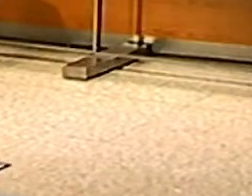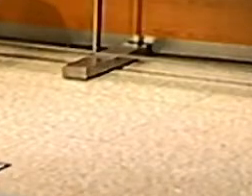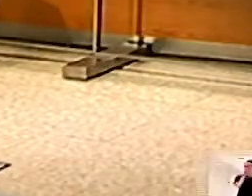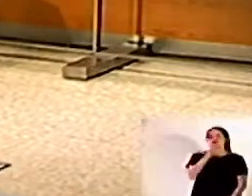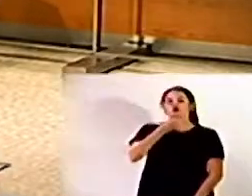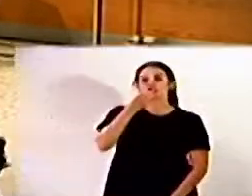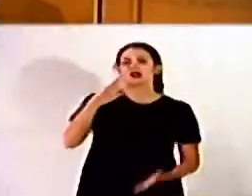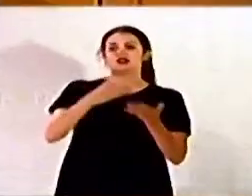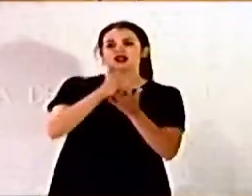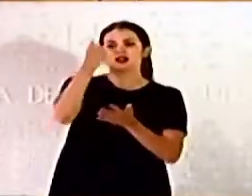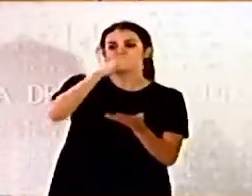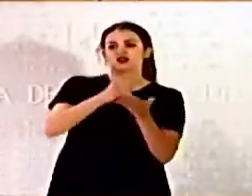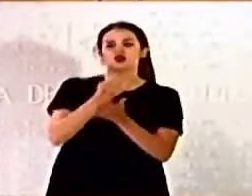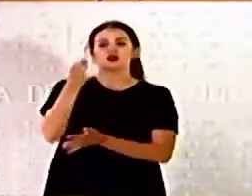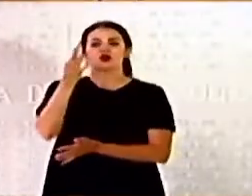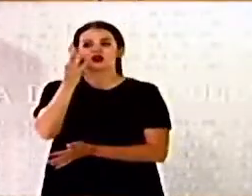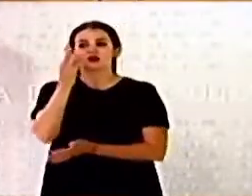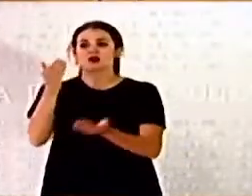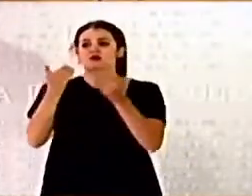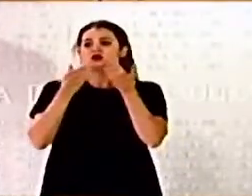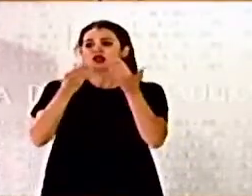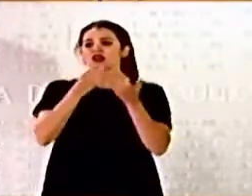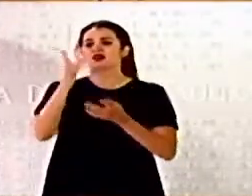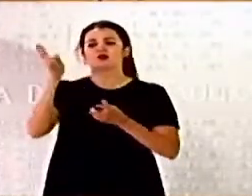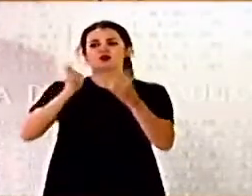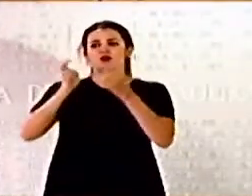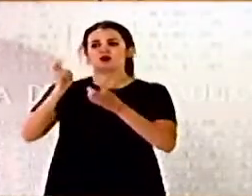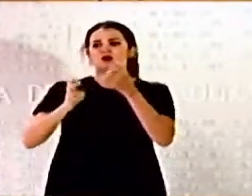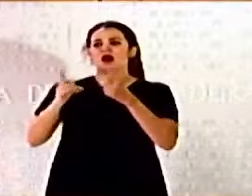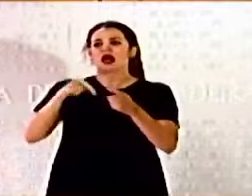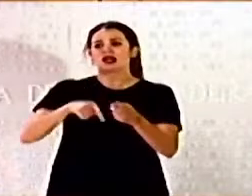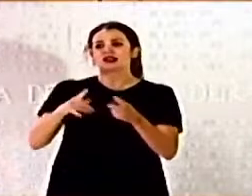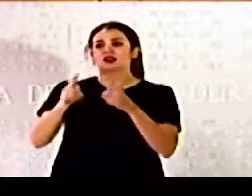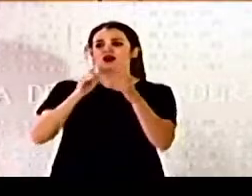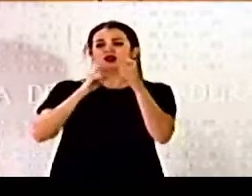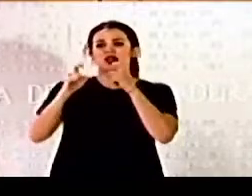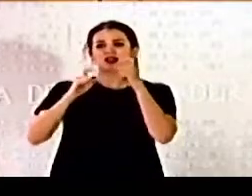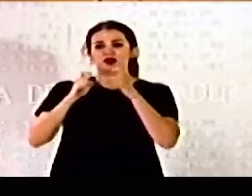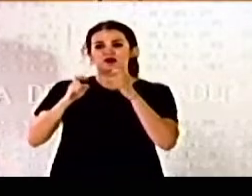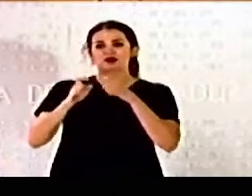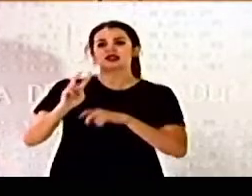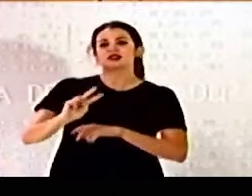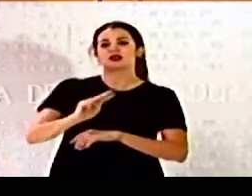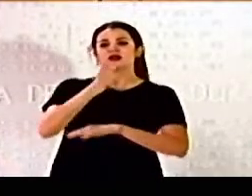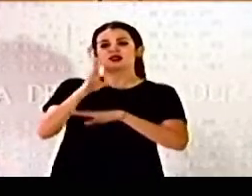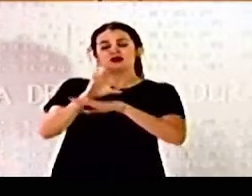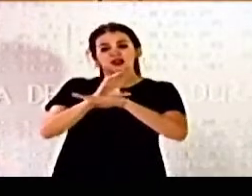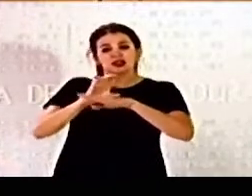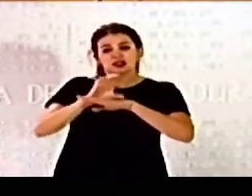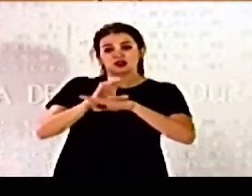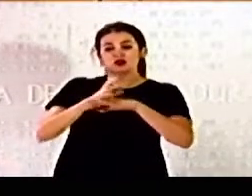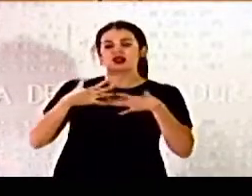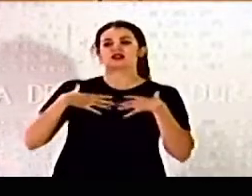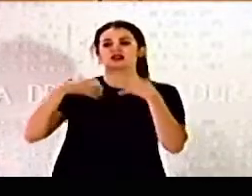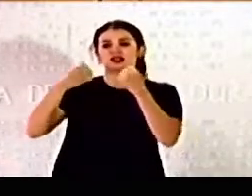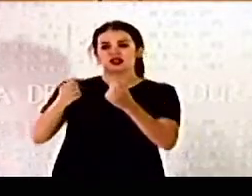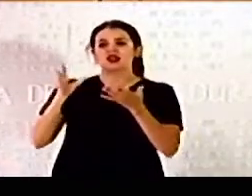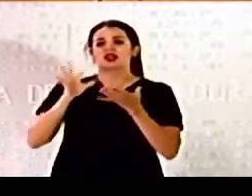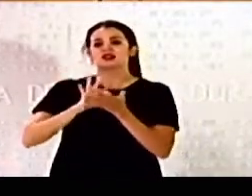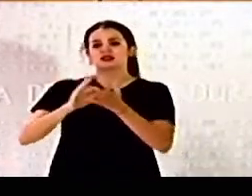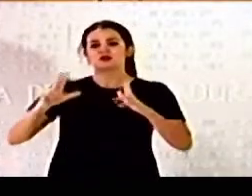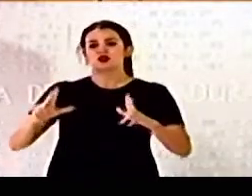Buenas tardes a todos y a todas. Gracias por acudir a esta convocatoria de prensa de la Vicepresidencia Segunda y Consejería de Sanidad y Servicios Sociales